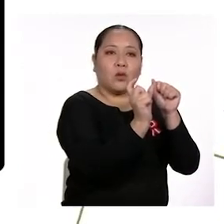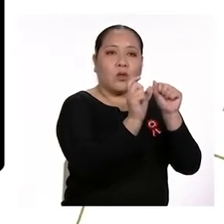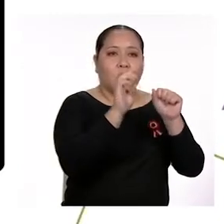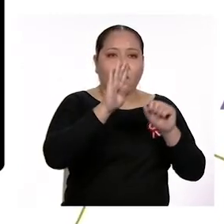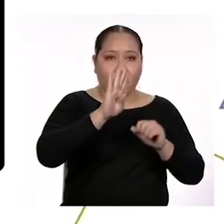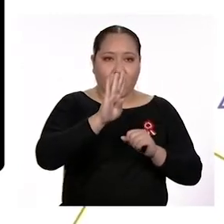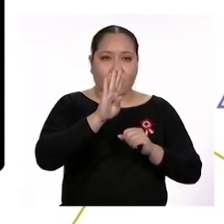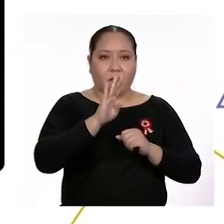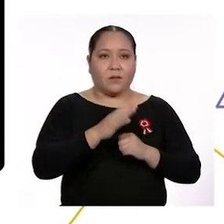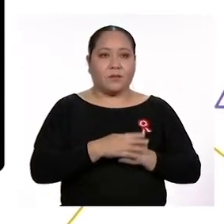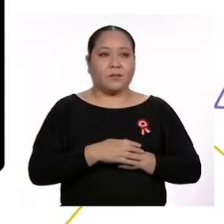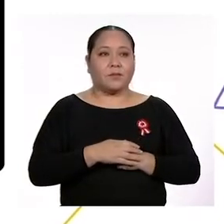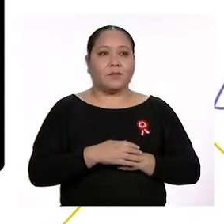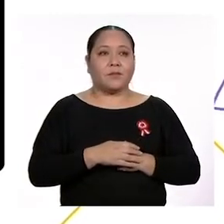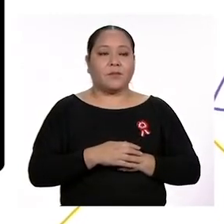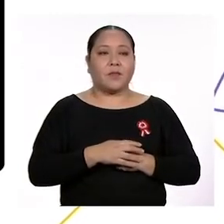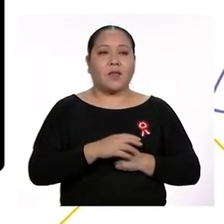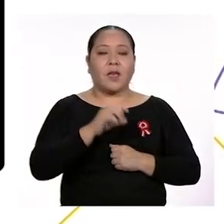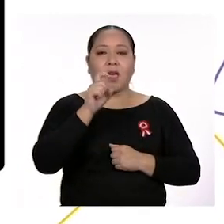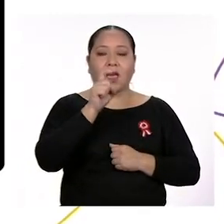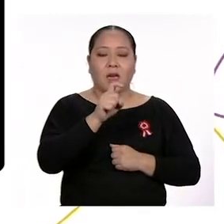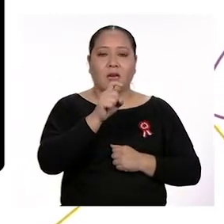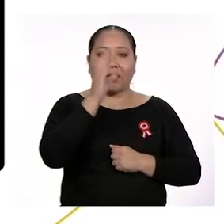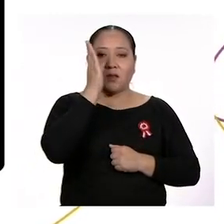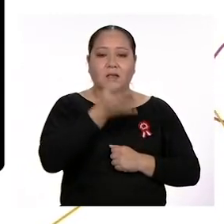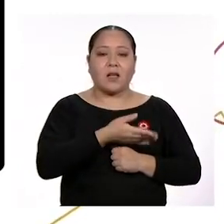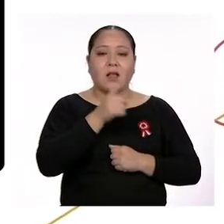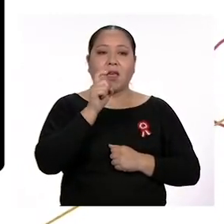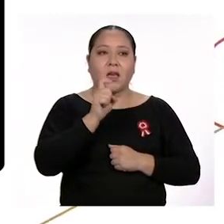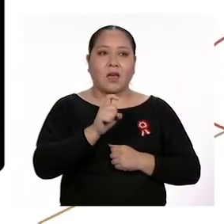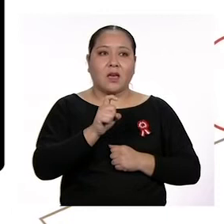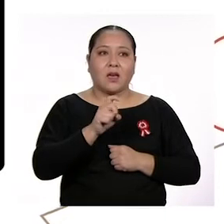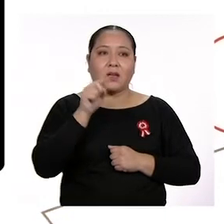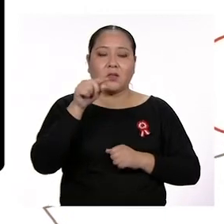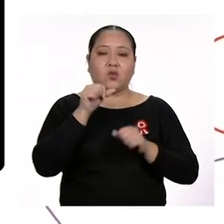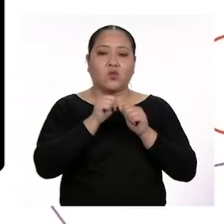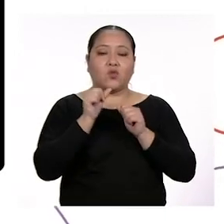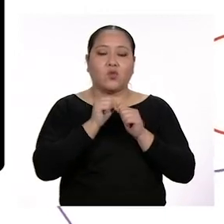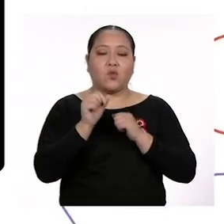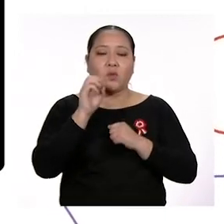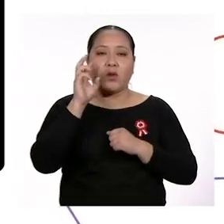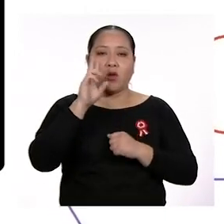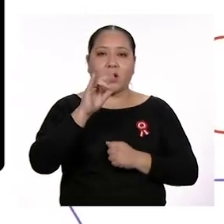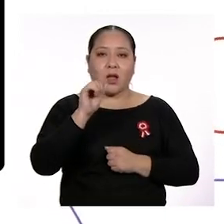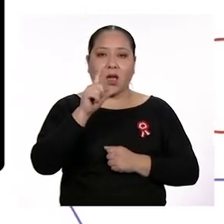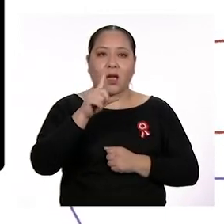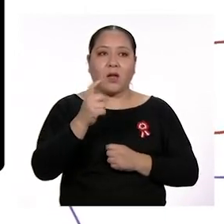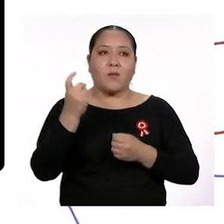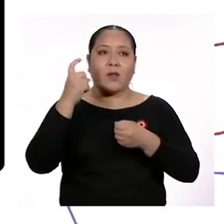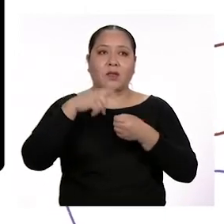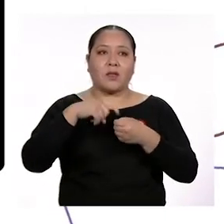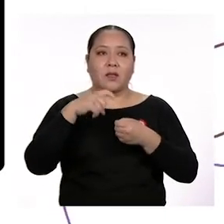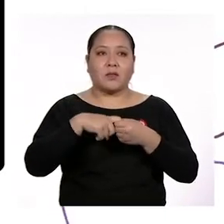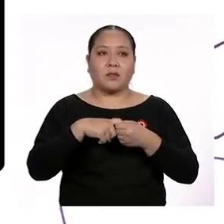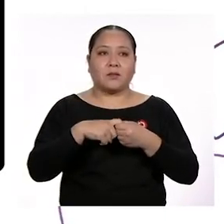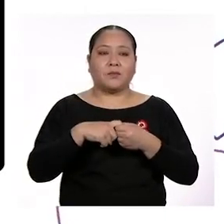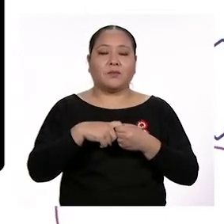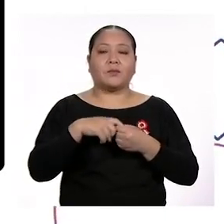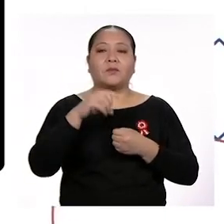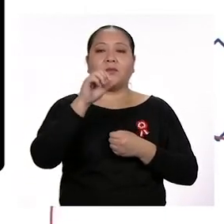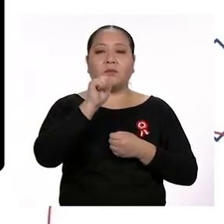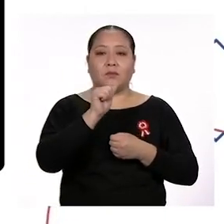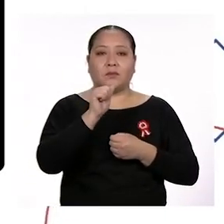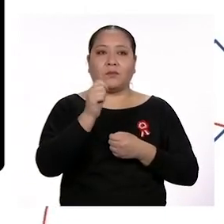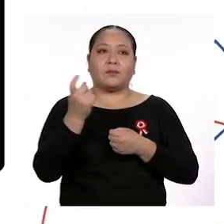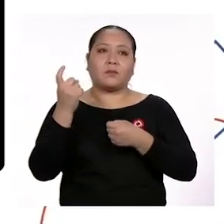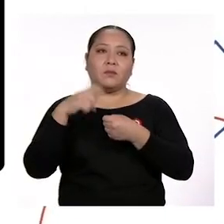B es igual a X, tal que X es un número real que pertenece al intervalo A